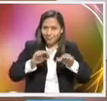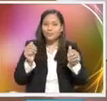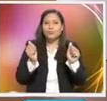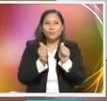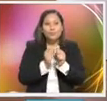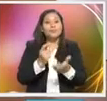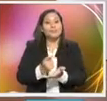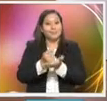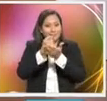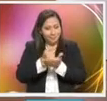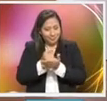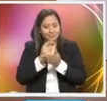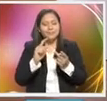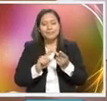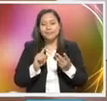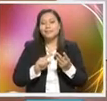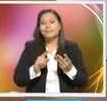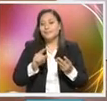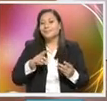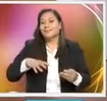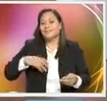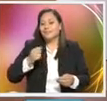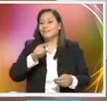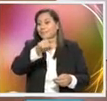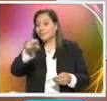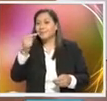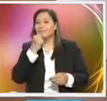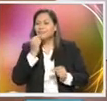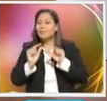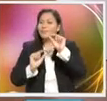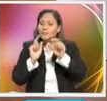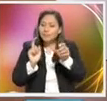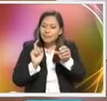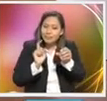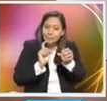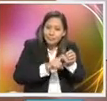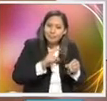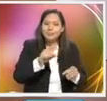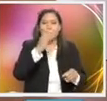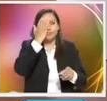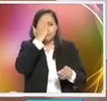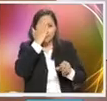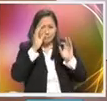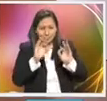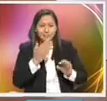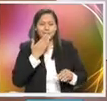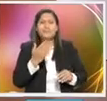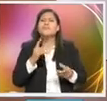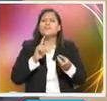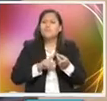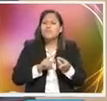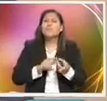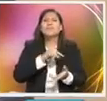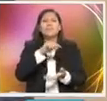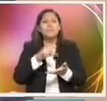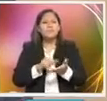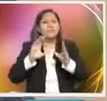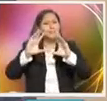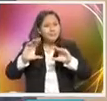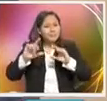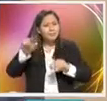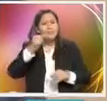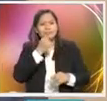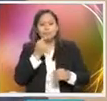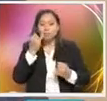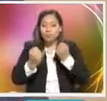través de terapias. Lo que tratamos es de que nuestros niños se vayan integrando. ¿Y ¿no? dónde enseñan a los niños pues este